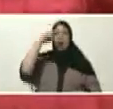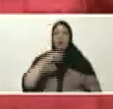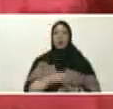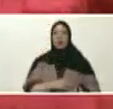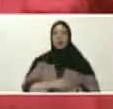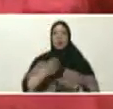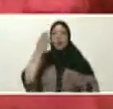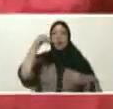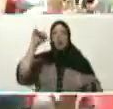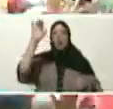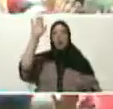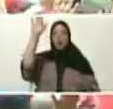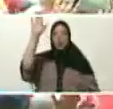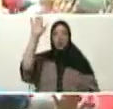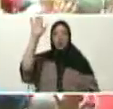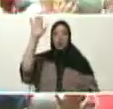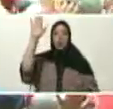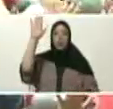Juro por ellos,